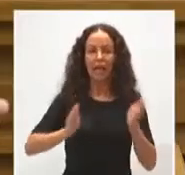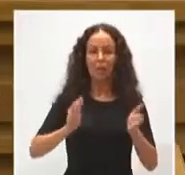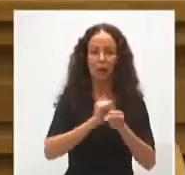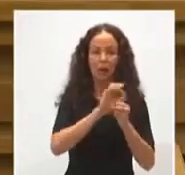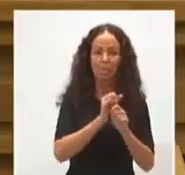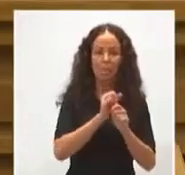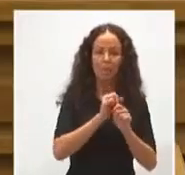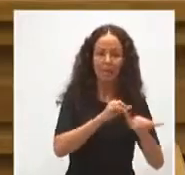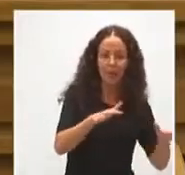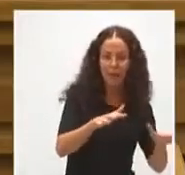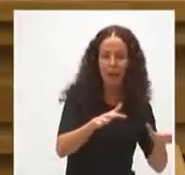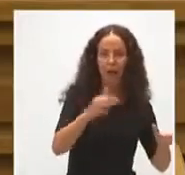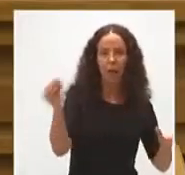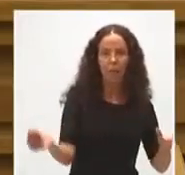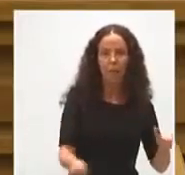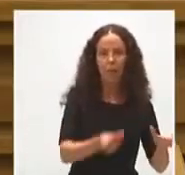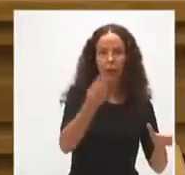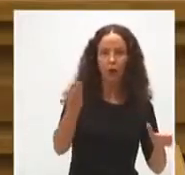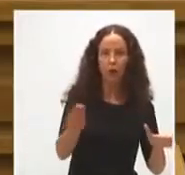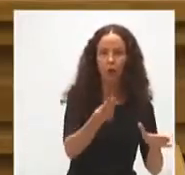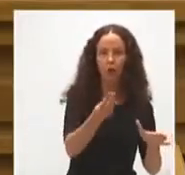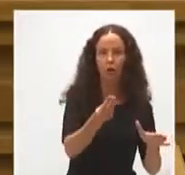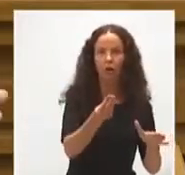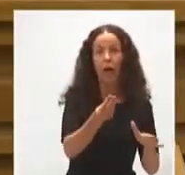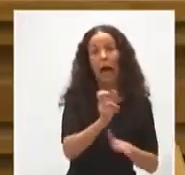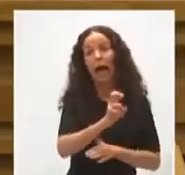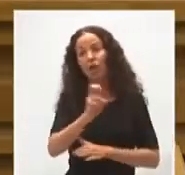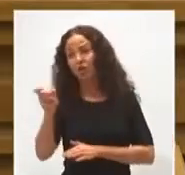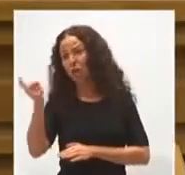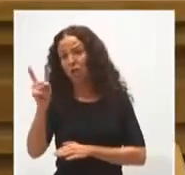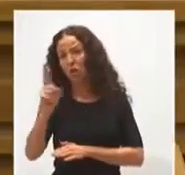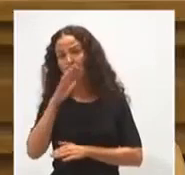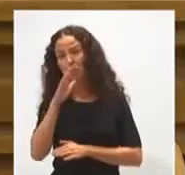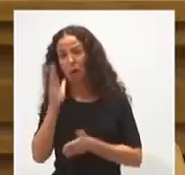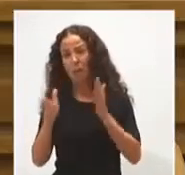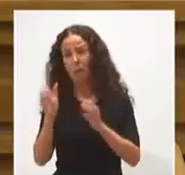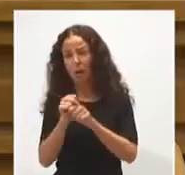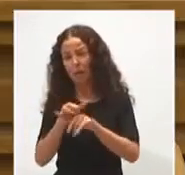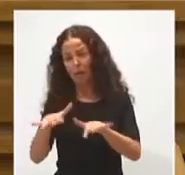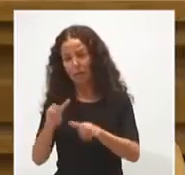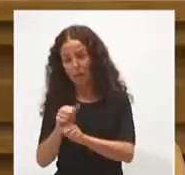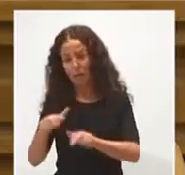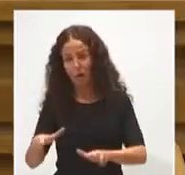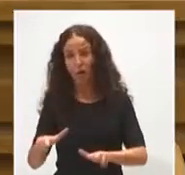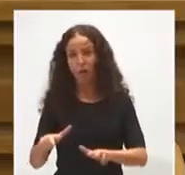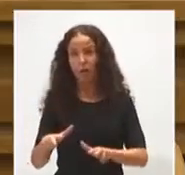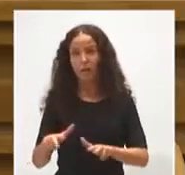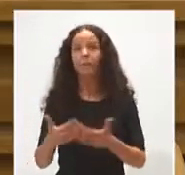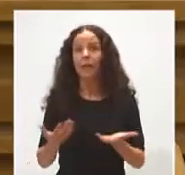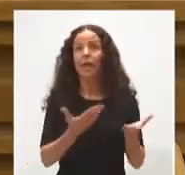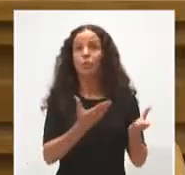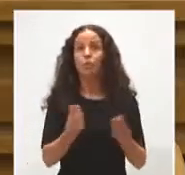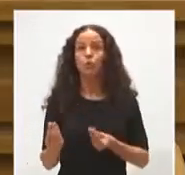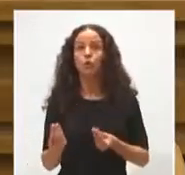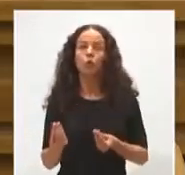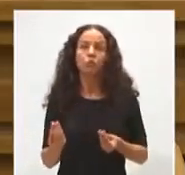año normal que no hay mucha otra que evidentemente se ha resentido y hay mucha gente que ha tenido que ir han tenido que ir